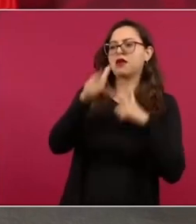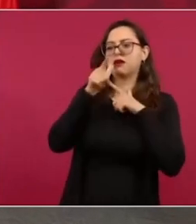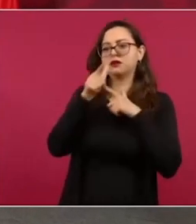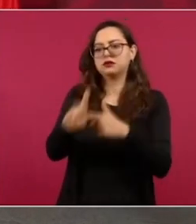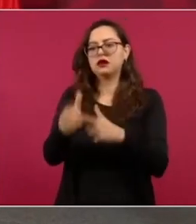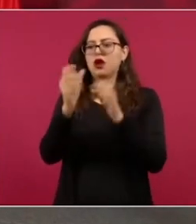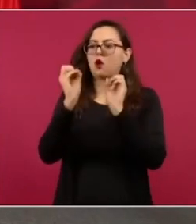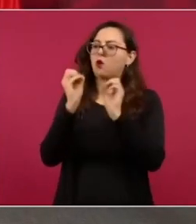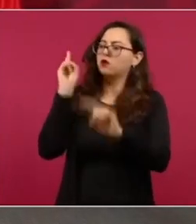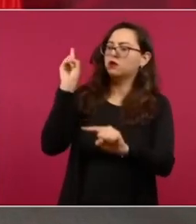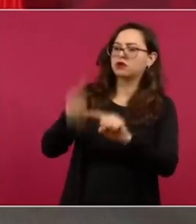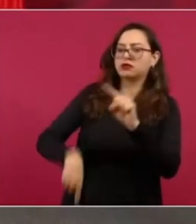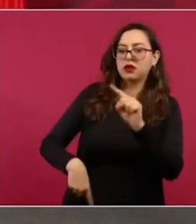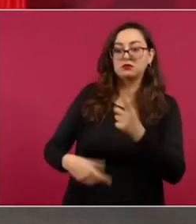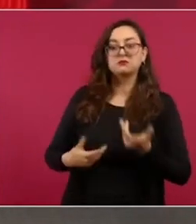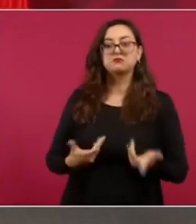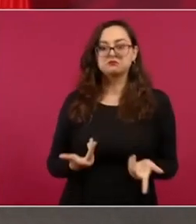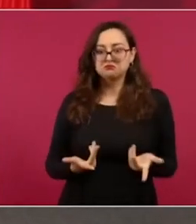El que